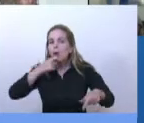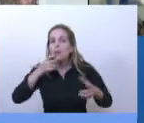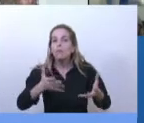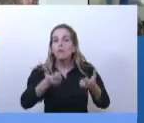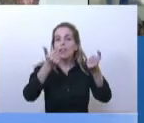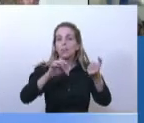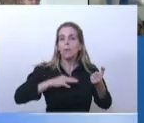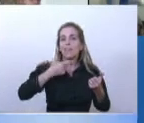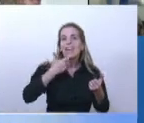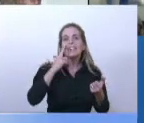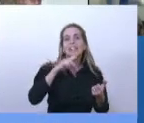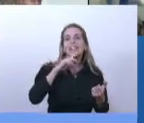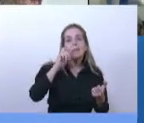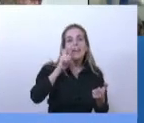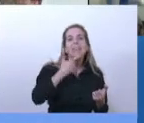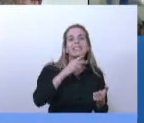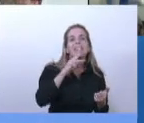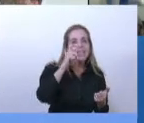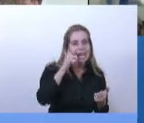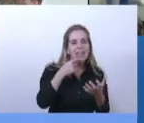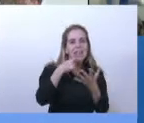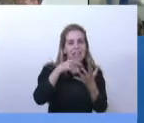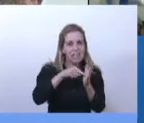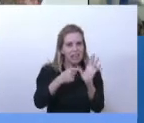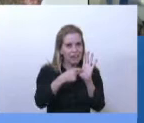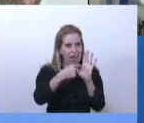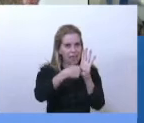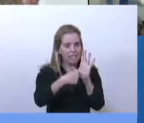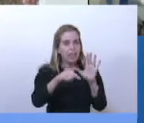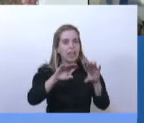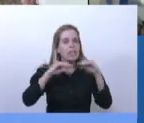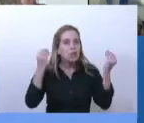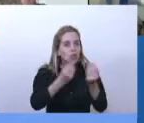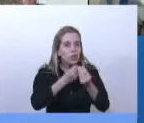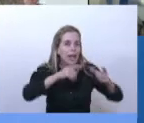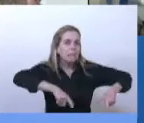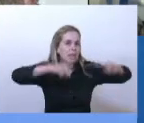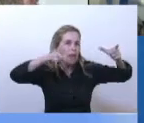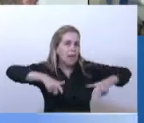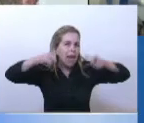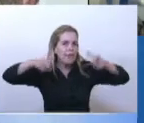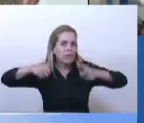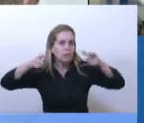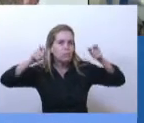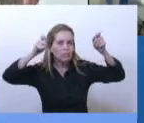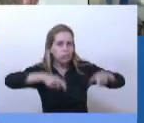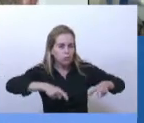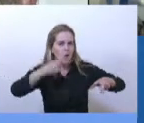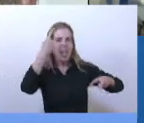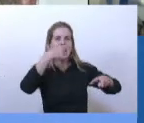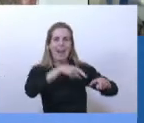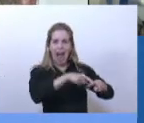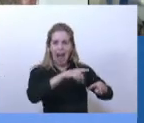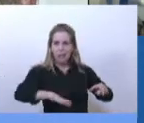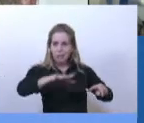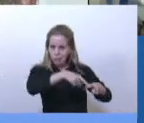dice considerando que el 97% de las plantaciones son de exóticas son plantaciones forestales forestales